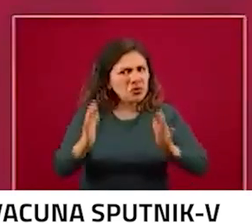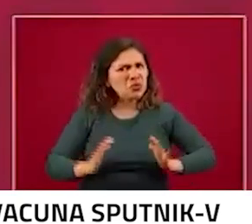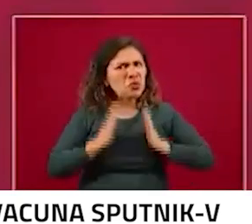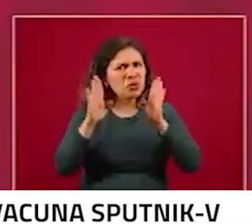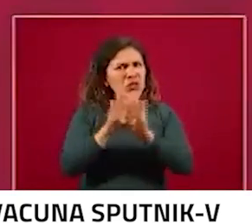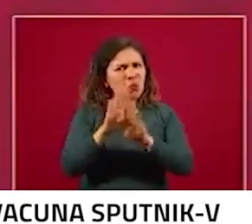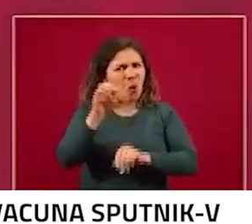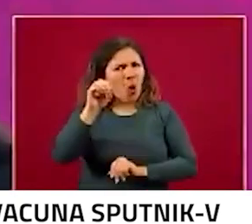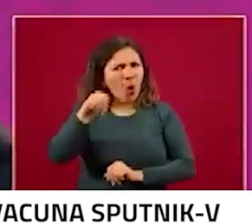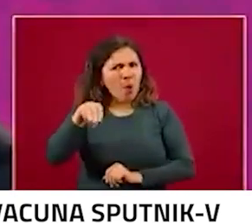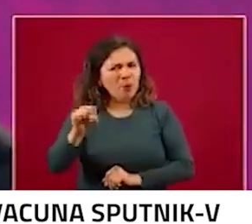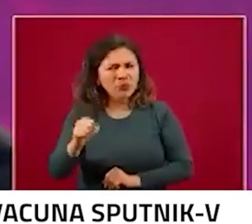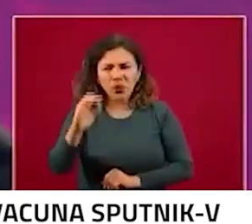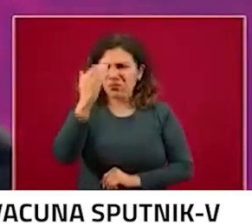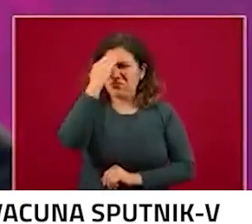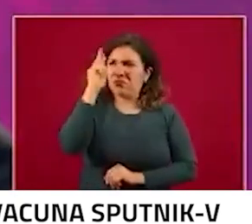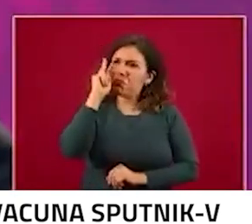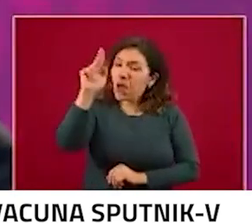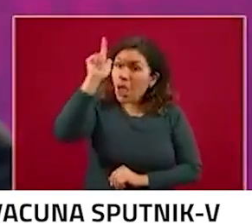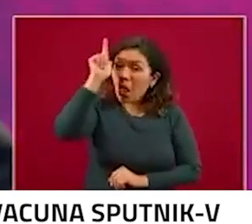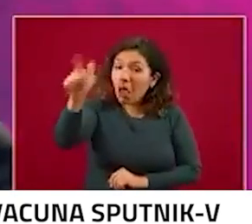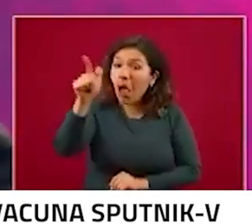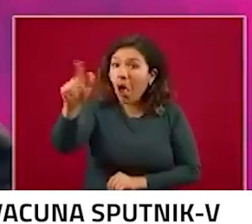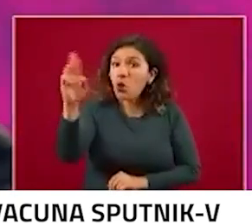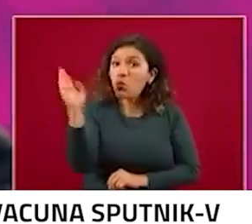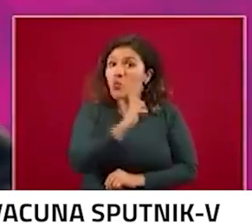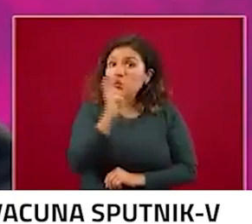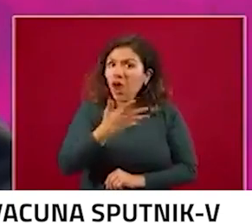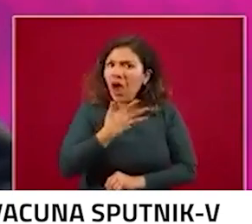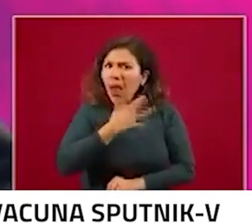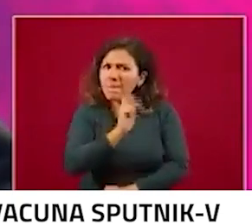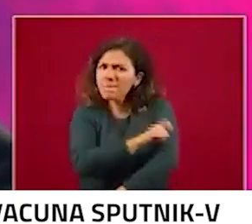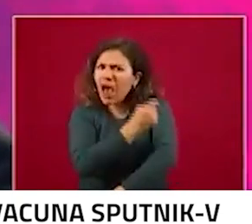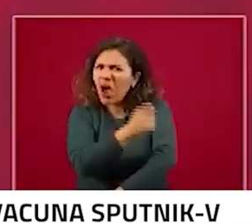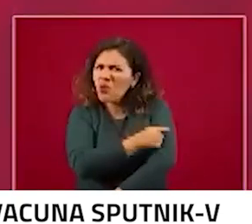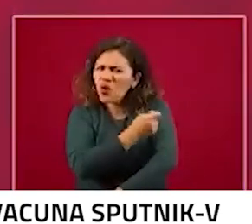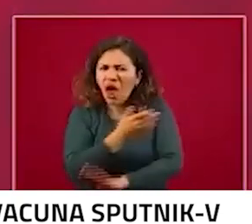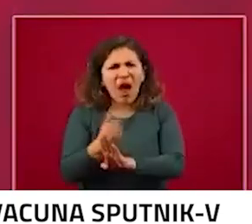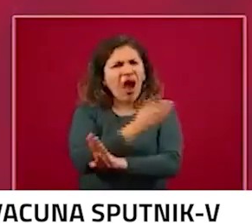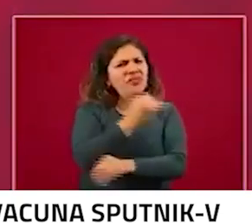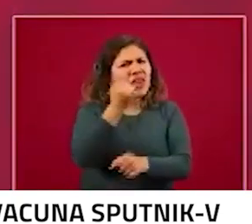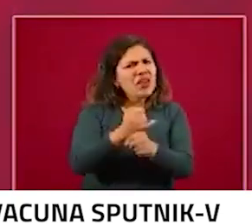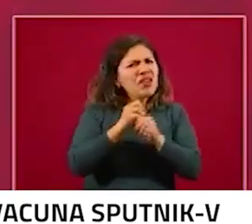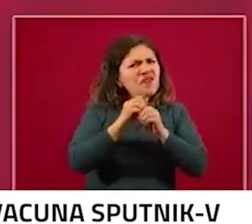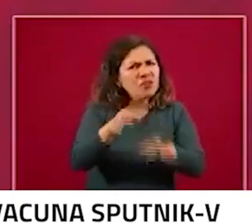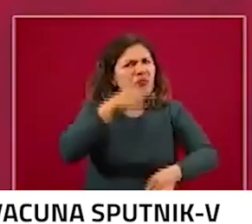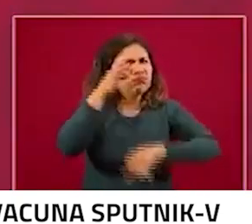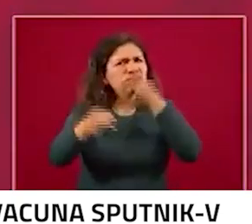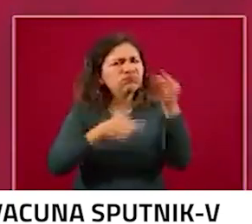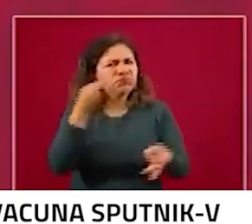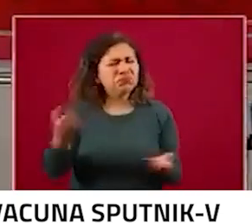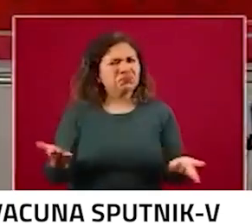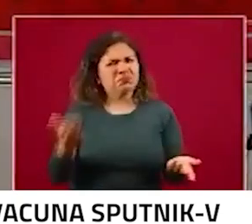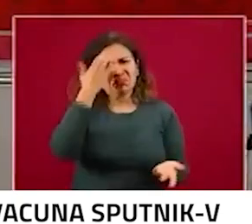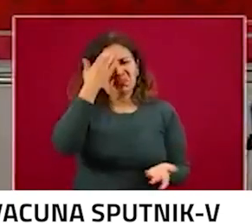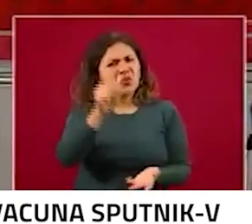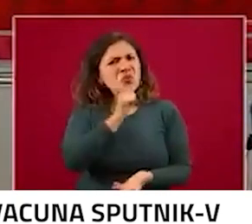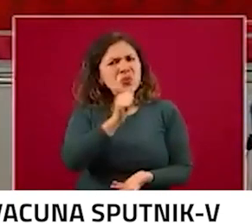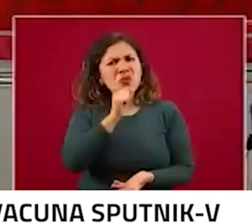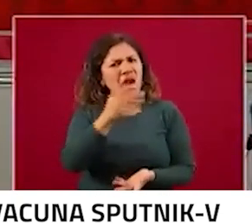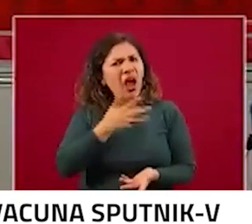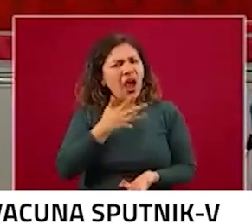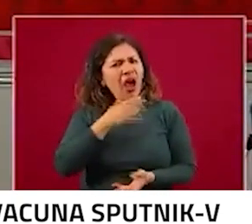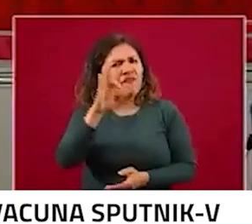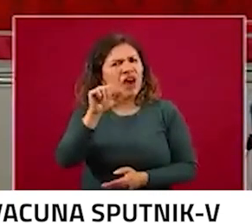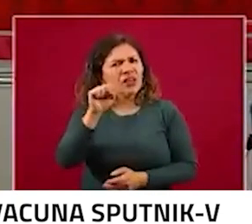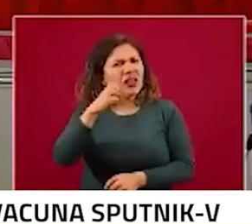Mundial de la Salud, conocer de la vacuna rusa cuando, hasta donde llegaba la información pública mundial, no habían llegado hasta